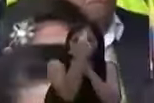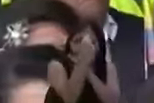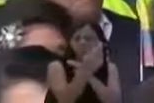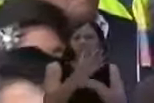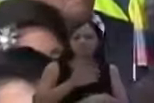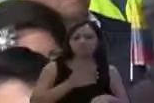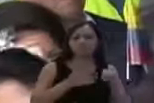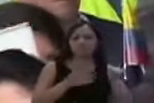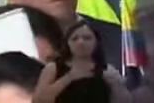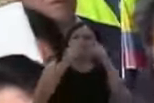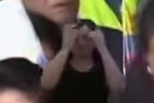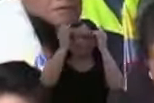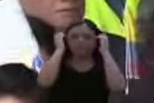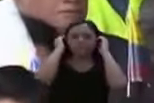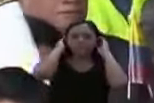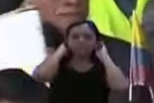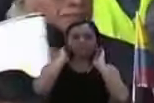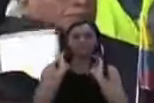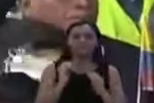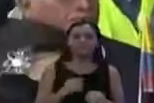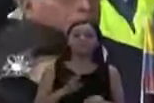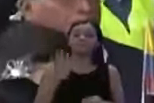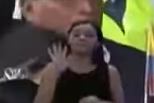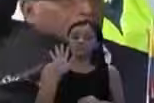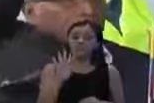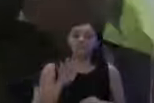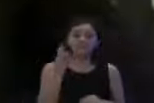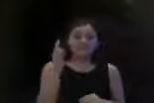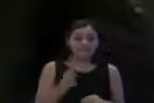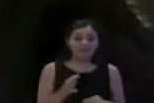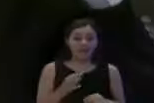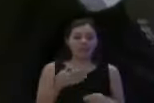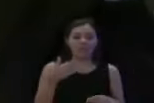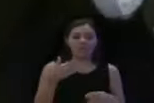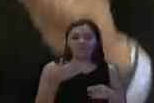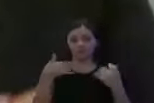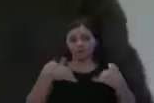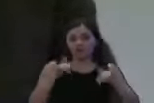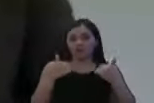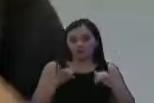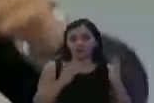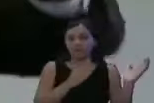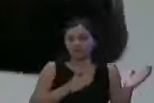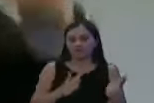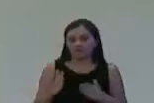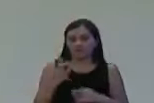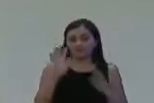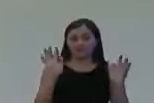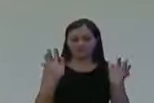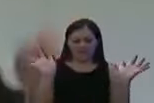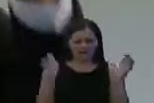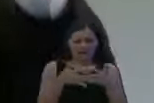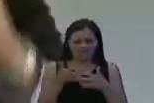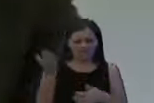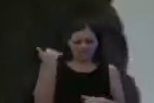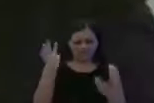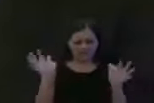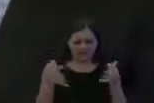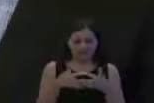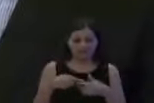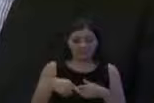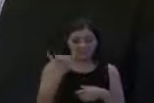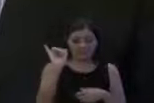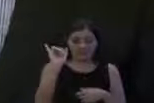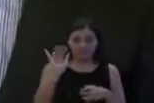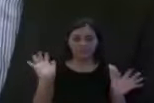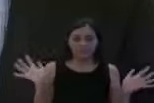no van a haer carg montón compañeros esto estaba planificado revisen el enlace ciudadano no me acuerdo el número se lo voy a decir este sábado